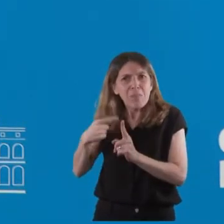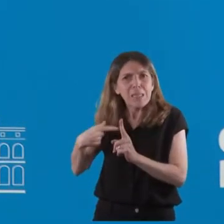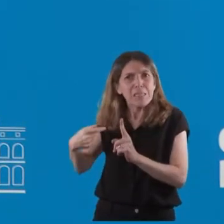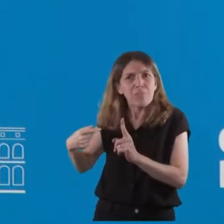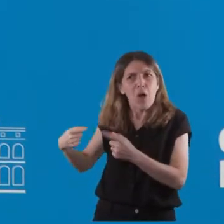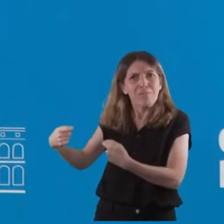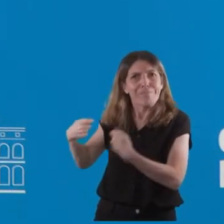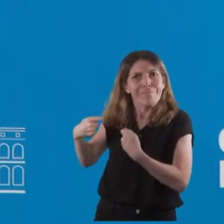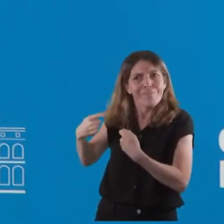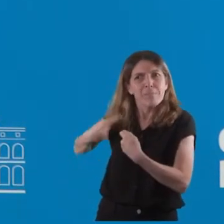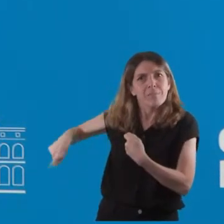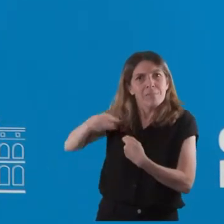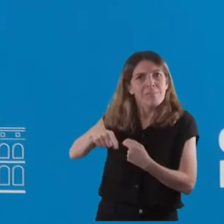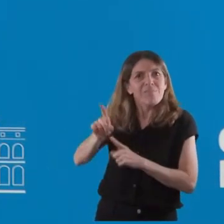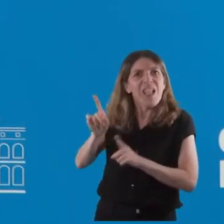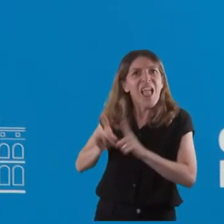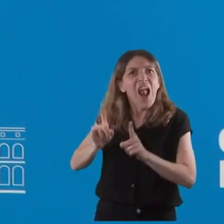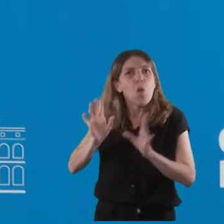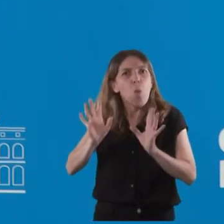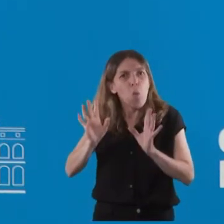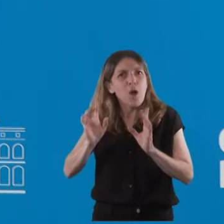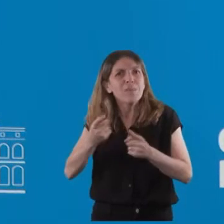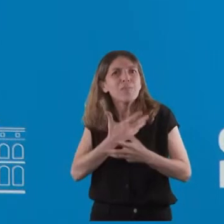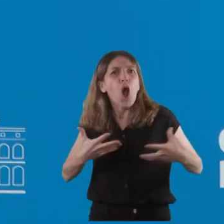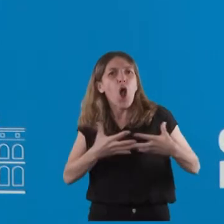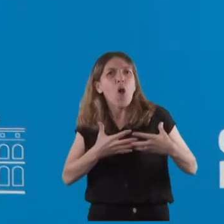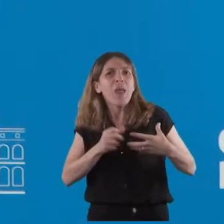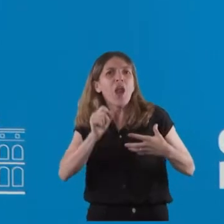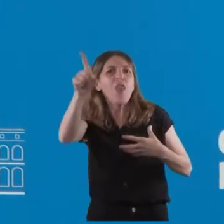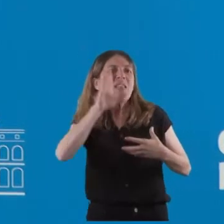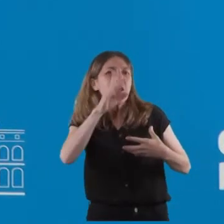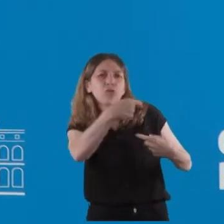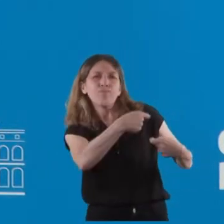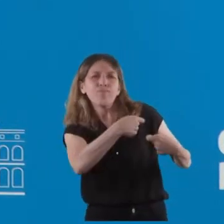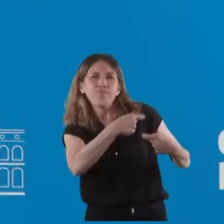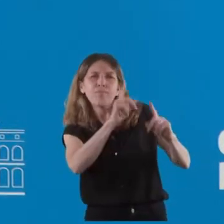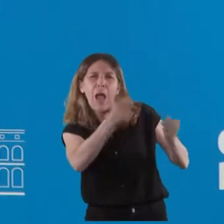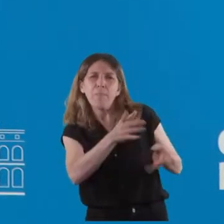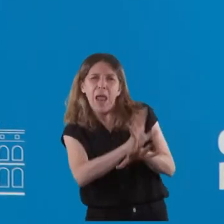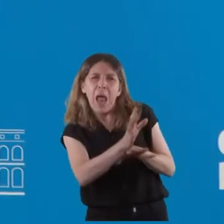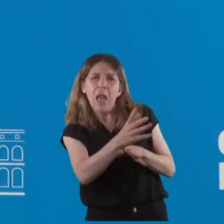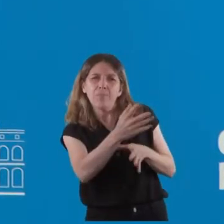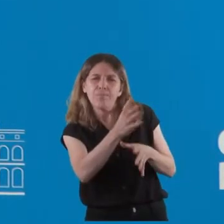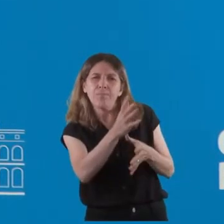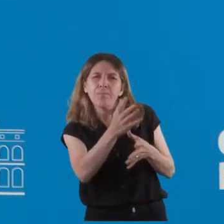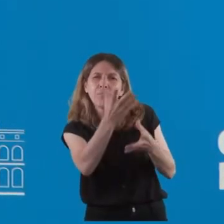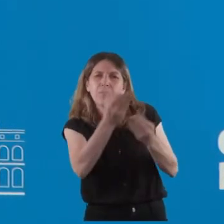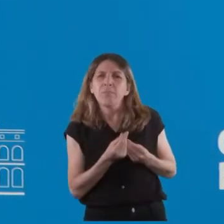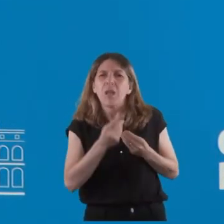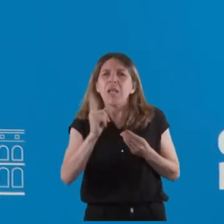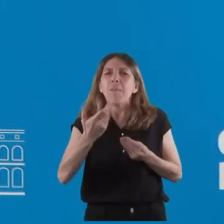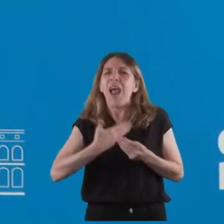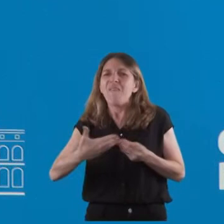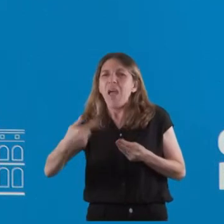algunos dentro de el gobierno de ese momento de los eeuu y la conducción de ese momento del fondomonetario internacional